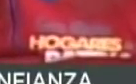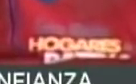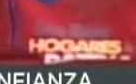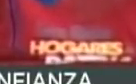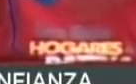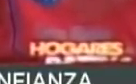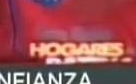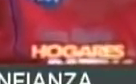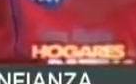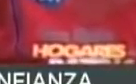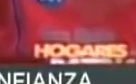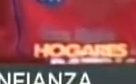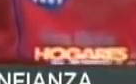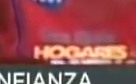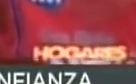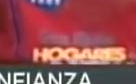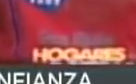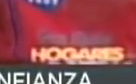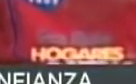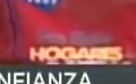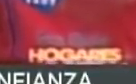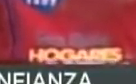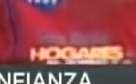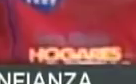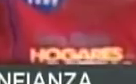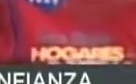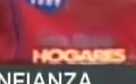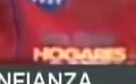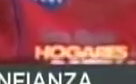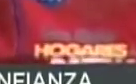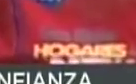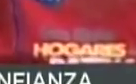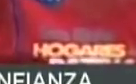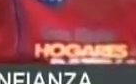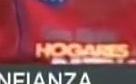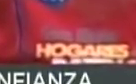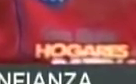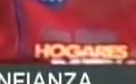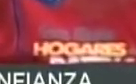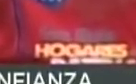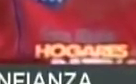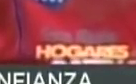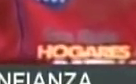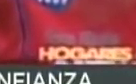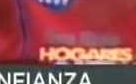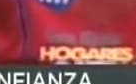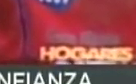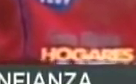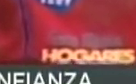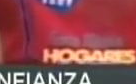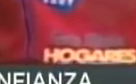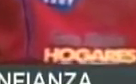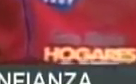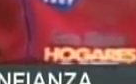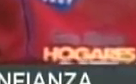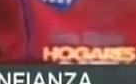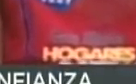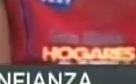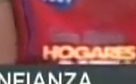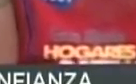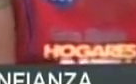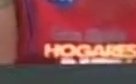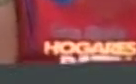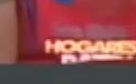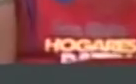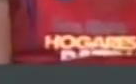que no tenemos límites cuando los hijos de Bolívar y Chávez tomamos las